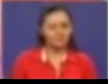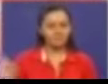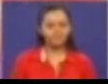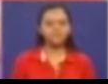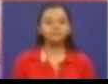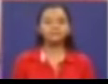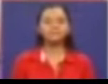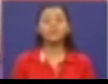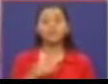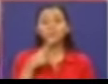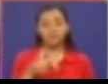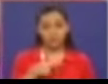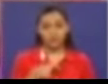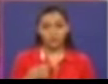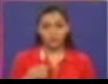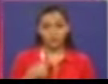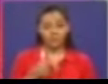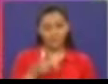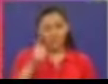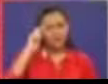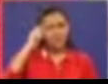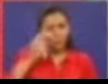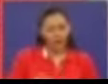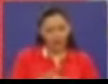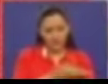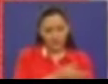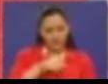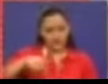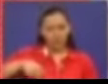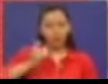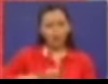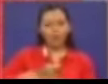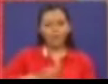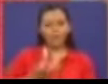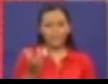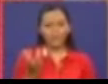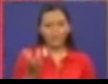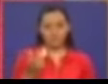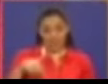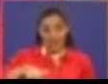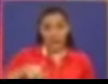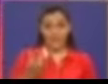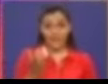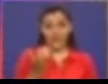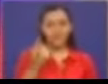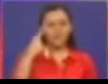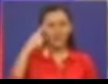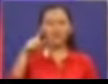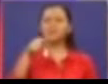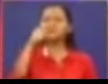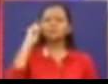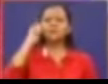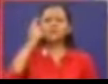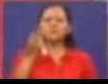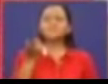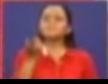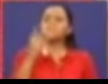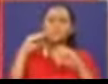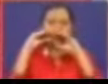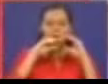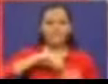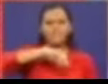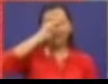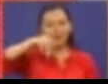estamos importando hasta papas. Ese era el país. Ya está disminuyendo eso. Para papa bastón, para Burger King, McDonald's son